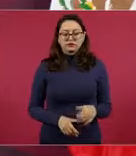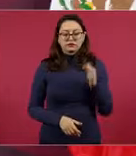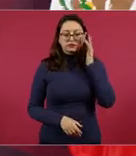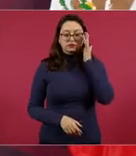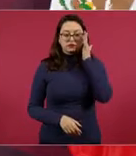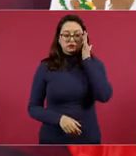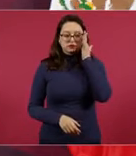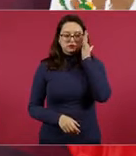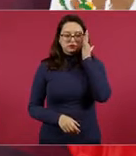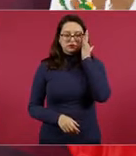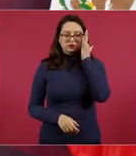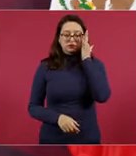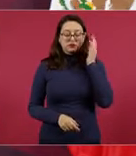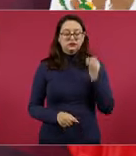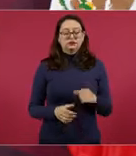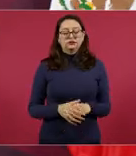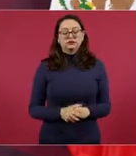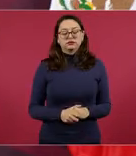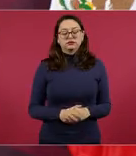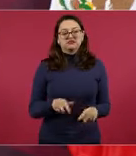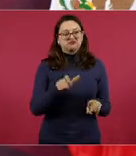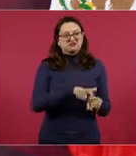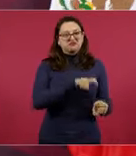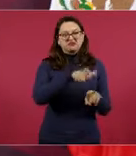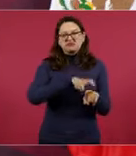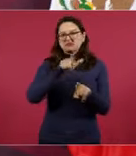¿Para qué estar criticando?